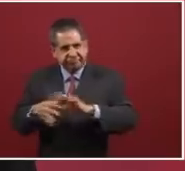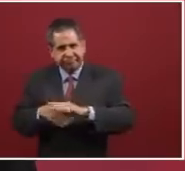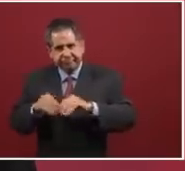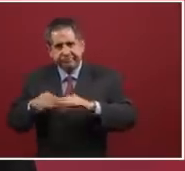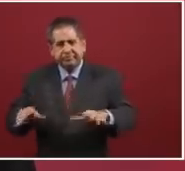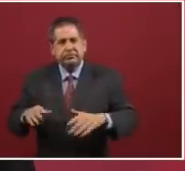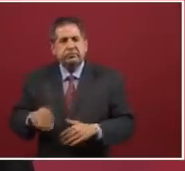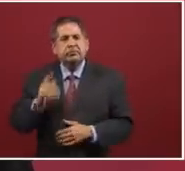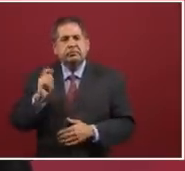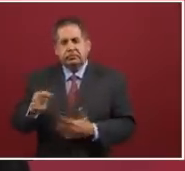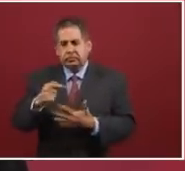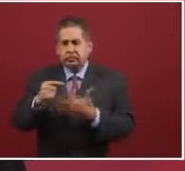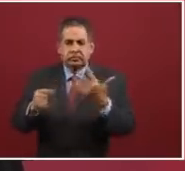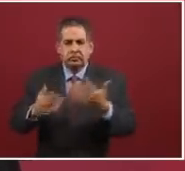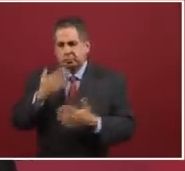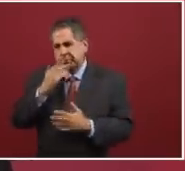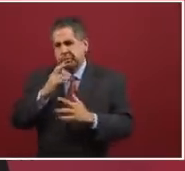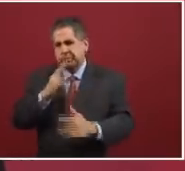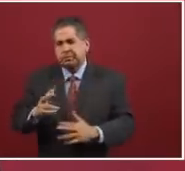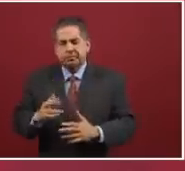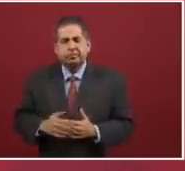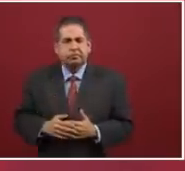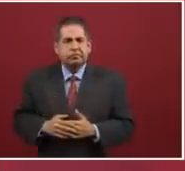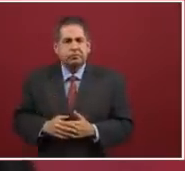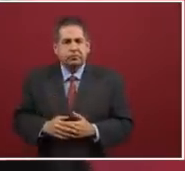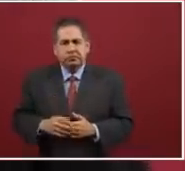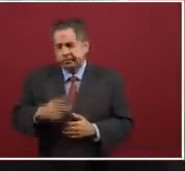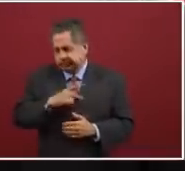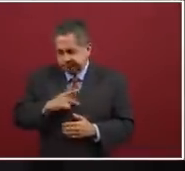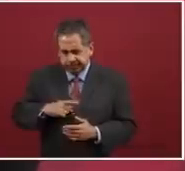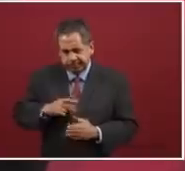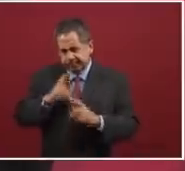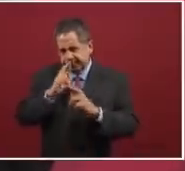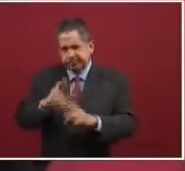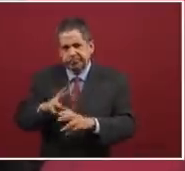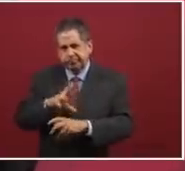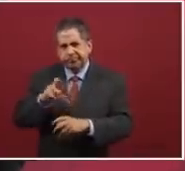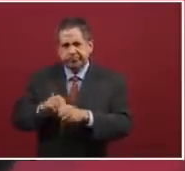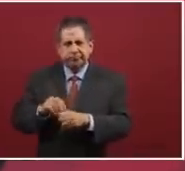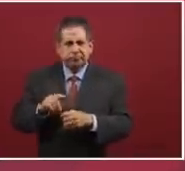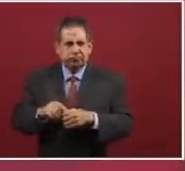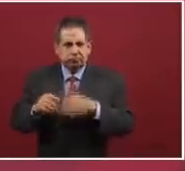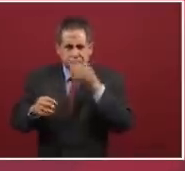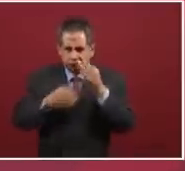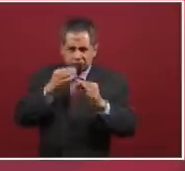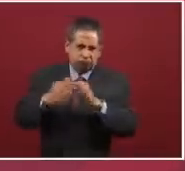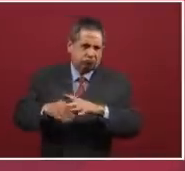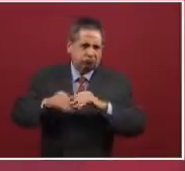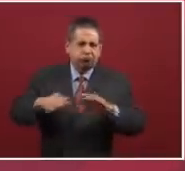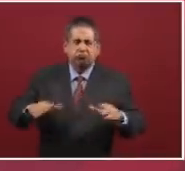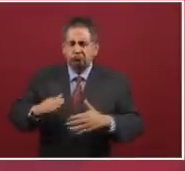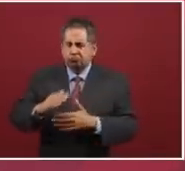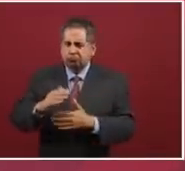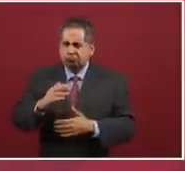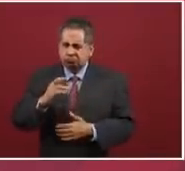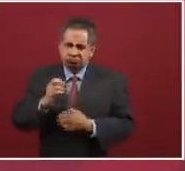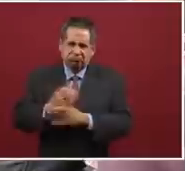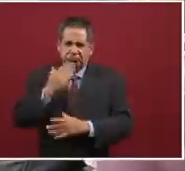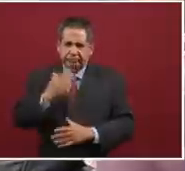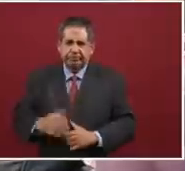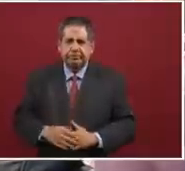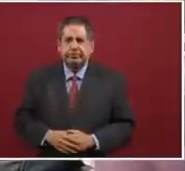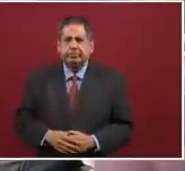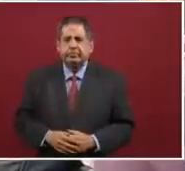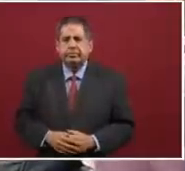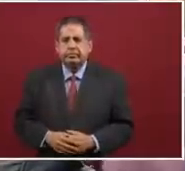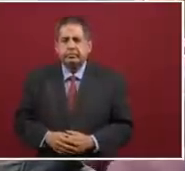que nos va a dar resultado, que nos tiene que dar buenos resultados.